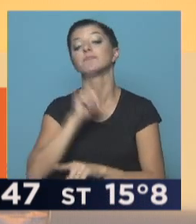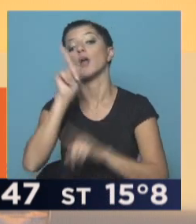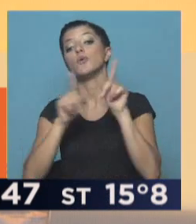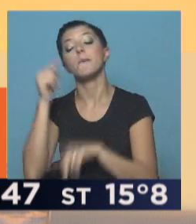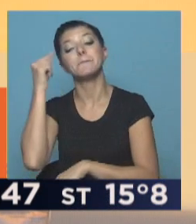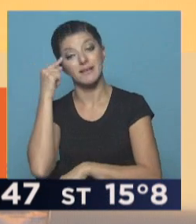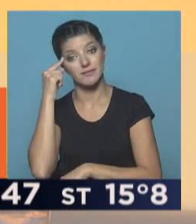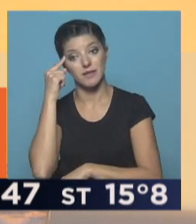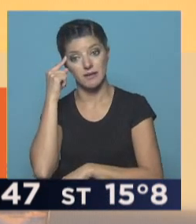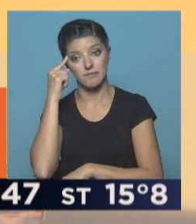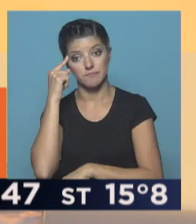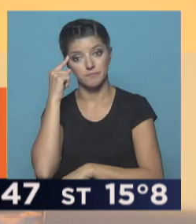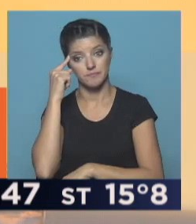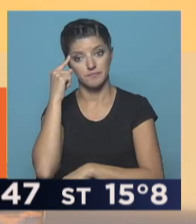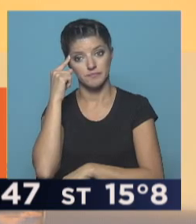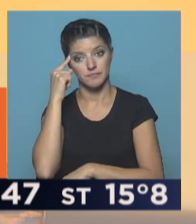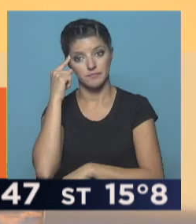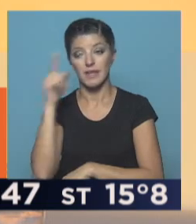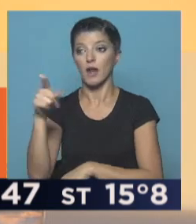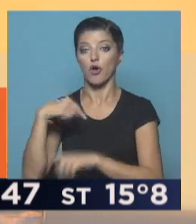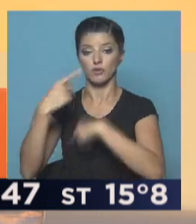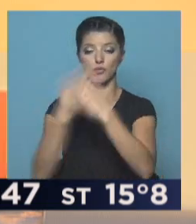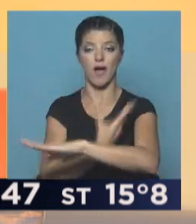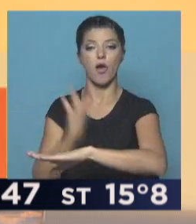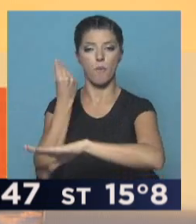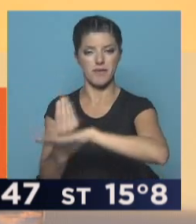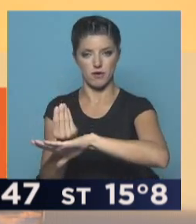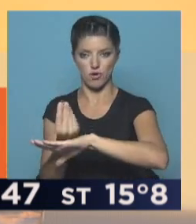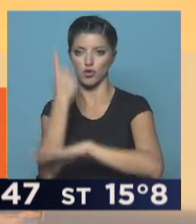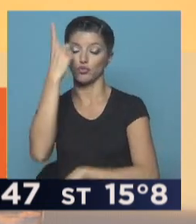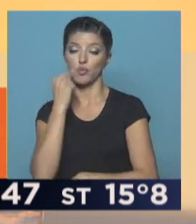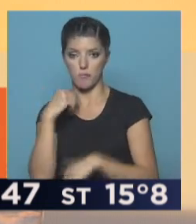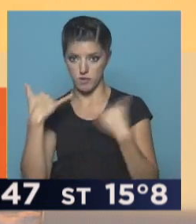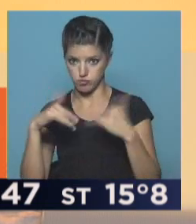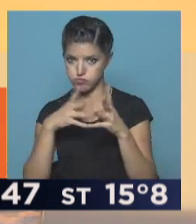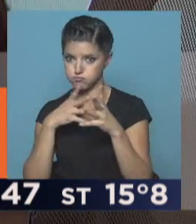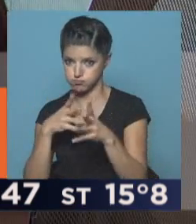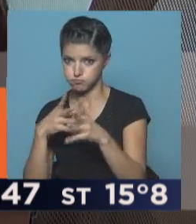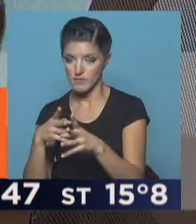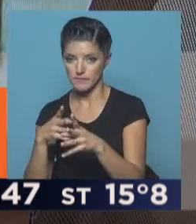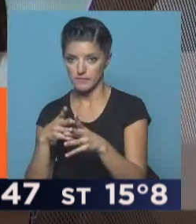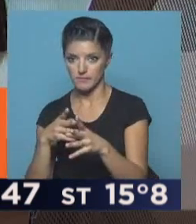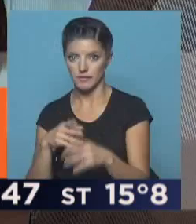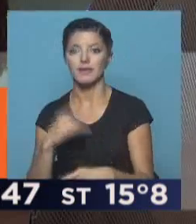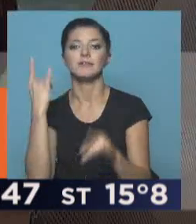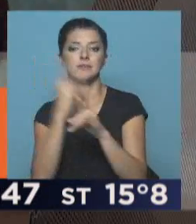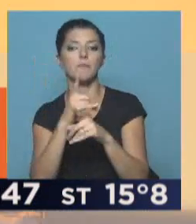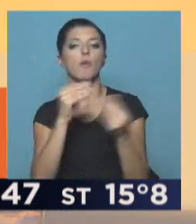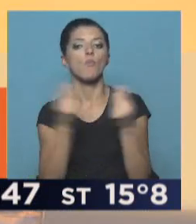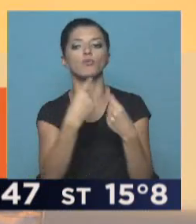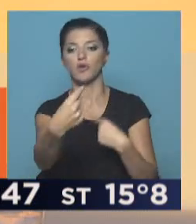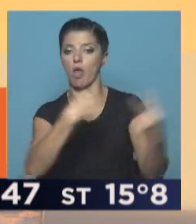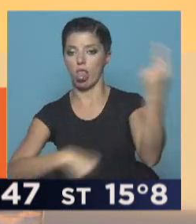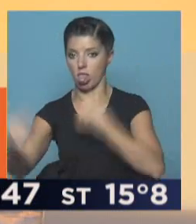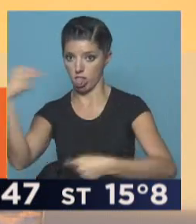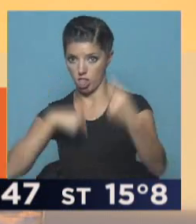que ocurre al lado, sigue gobernando y es un hombre muy combativo y muy combatido a su vez por los